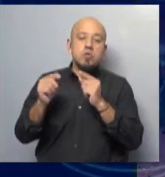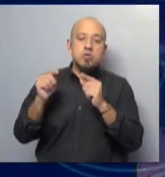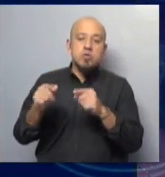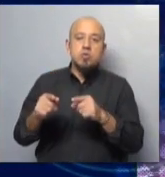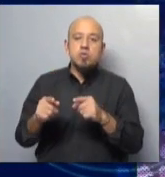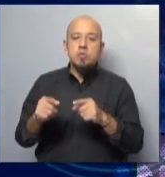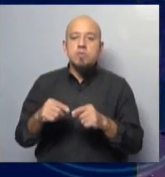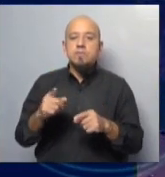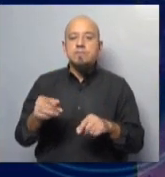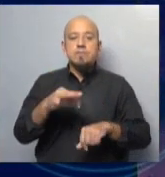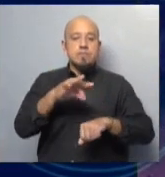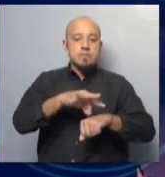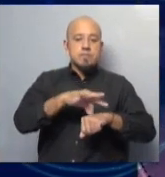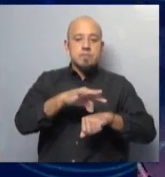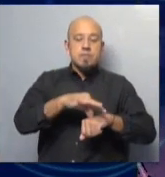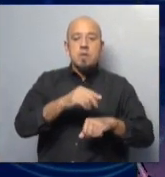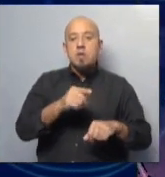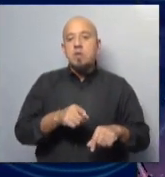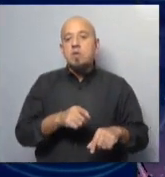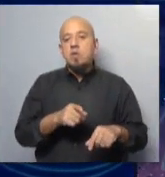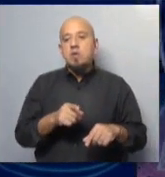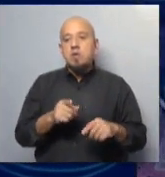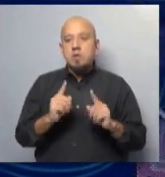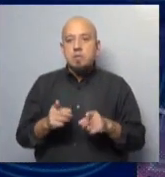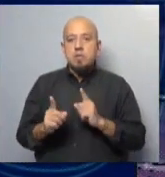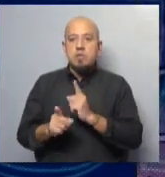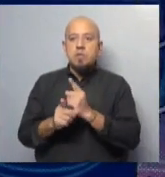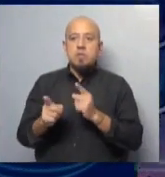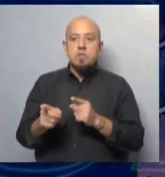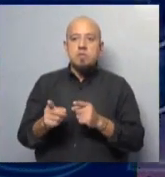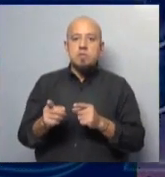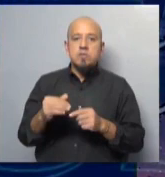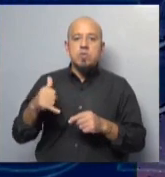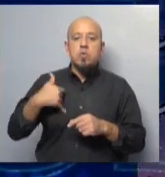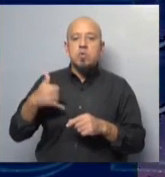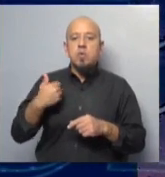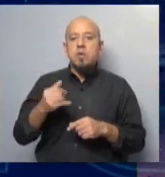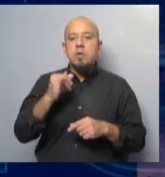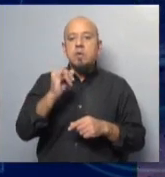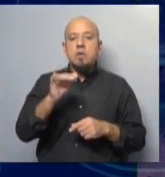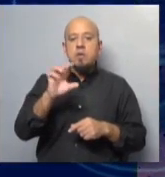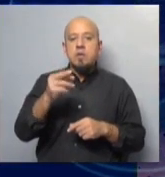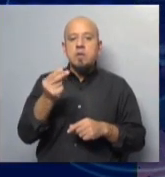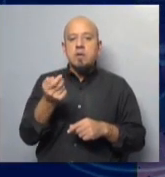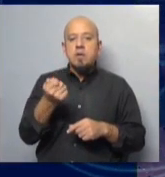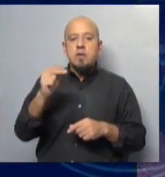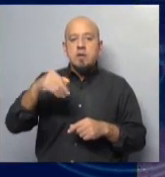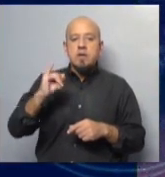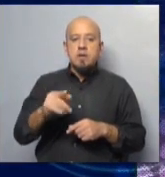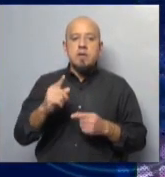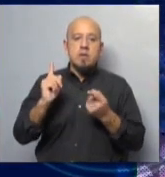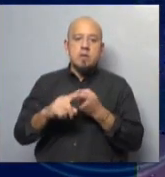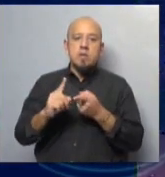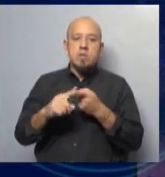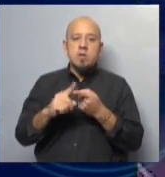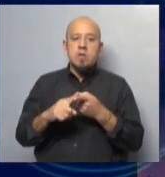tanto con el doctor Godwin, que es el médico, como con Khaled, que es un joven iraní, que es con quien llegan a ese acuerdo, por